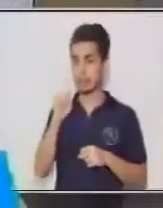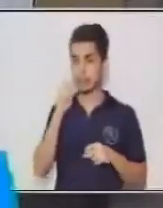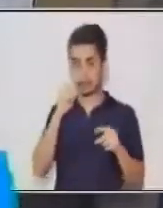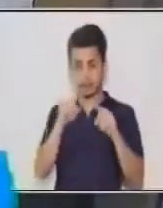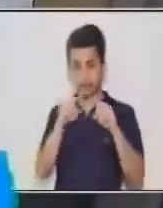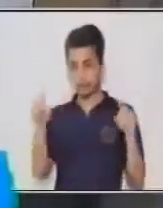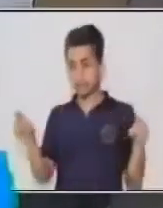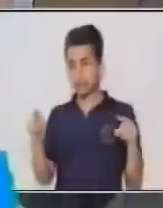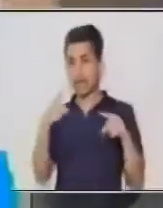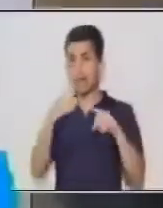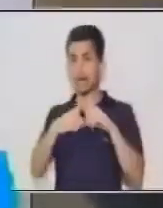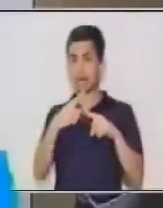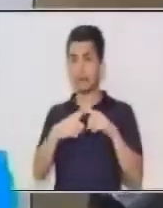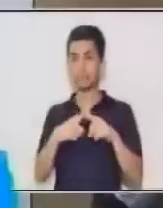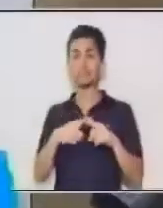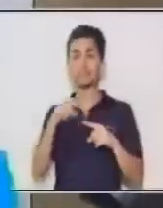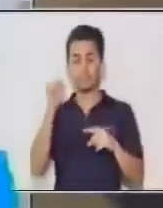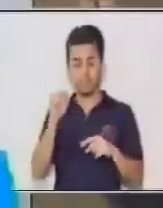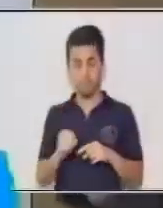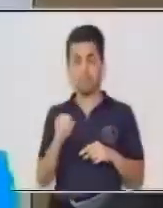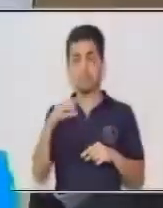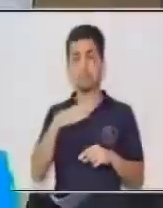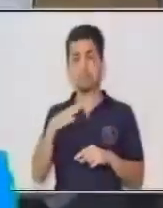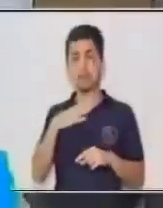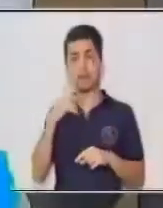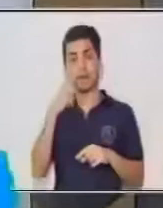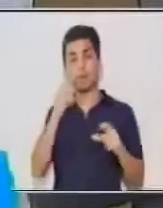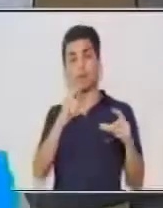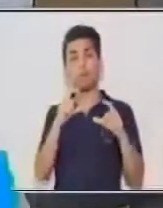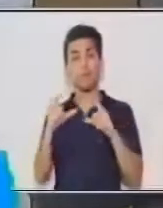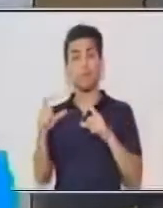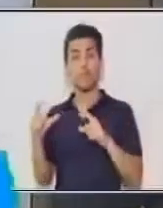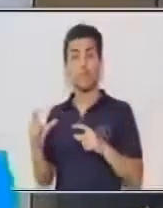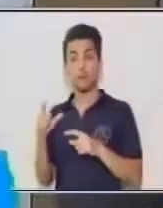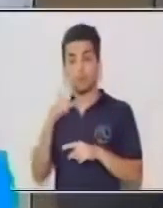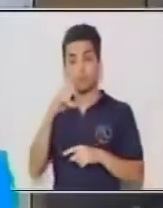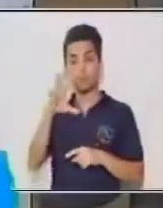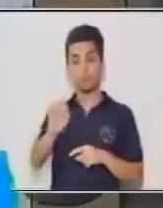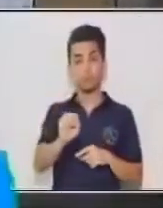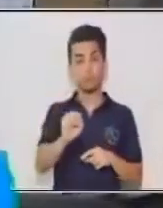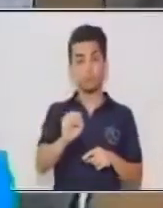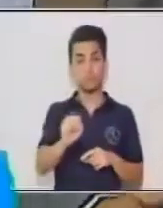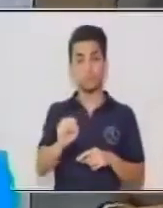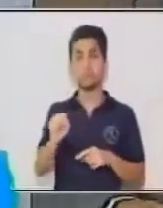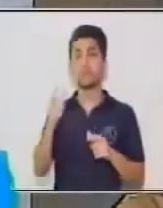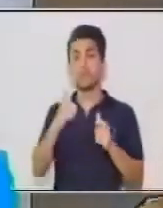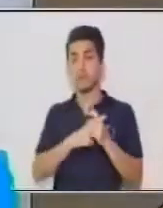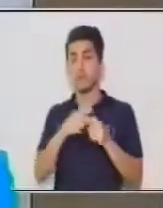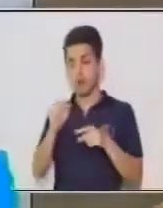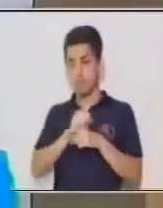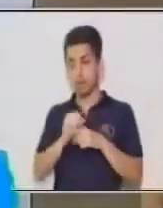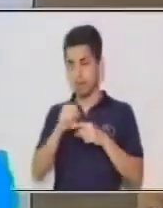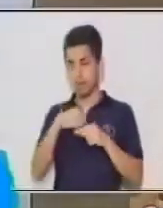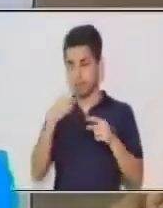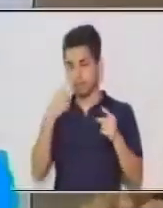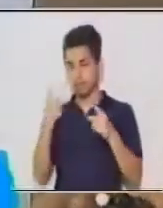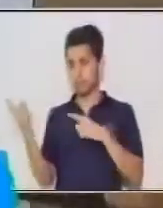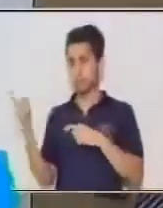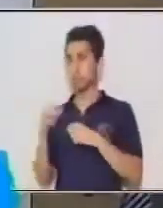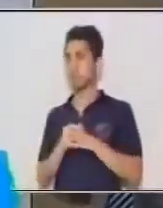valores del eje X, vamos a tener que tener mucho cuidado y vamos a identificarlos con los ejercicios que vamos a ver a